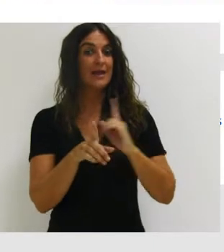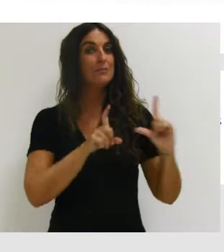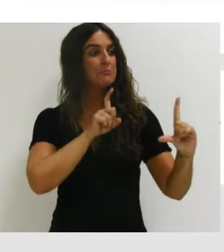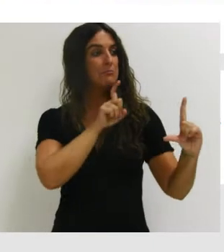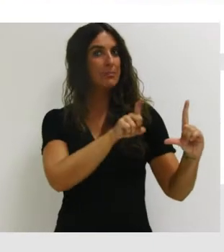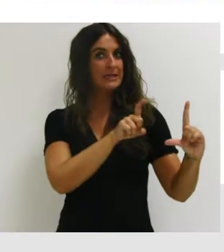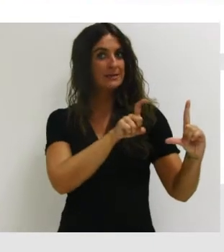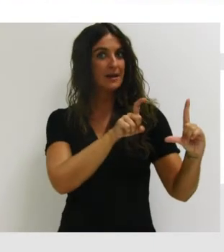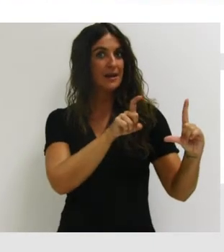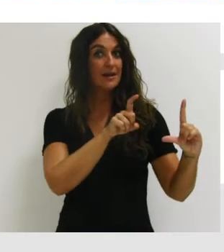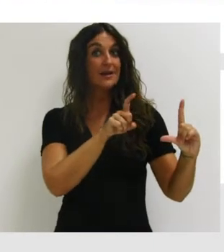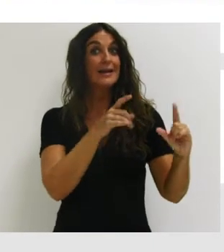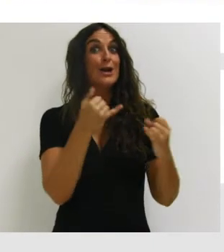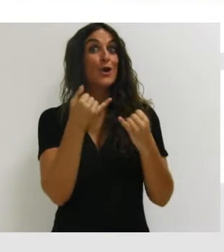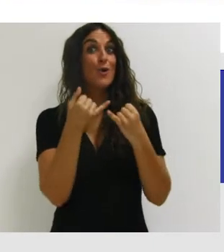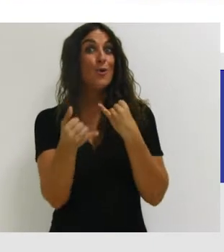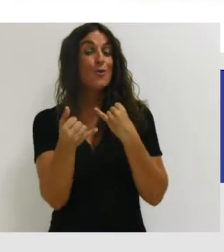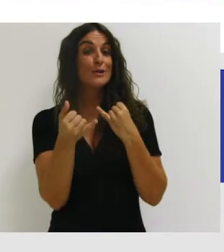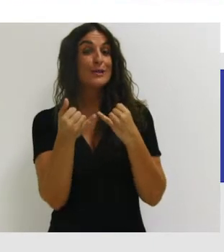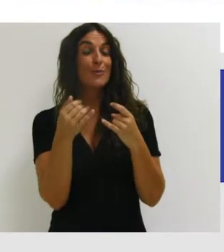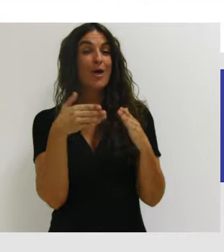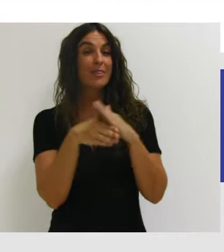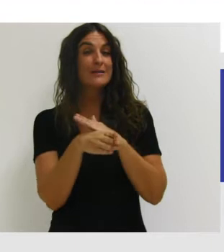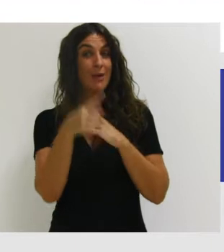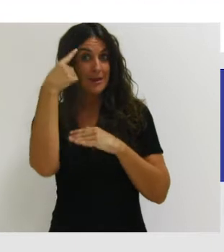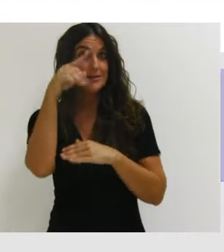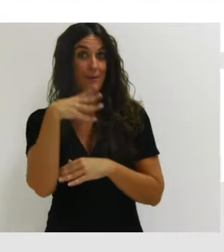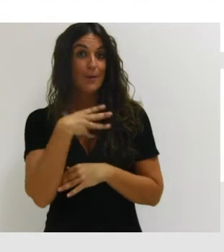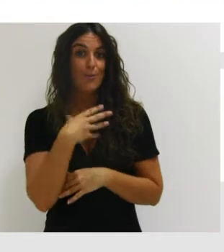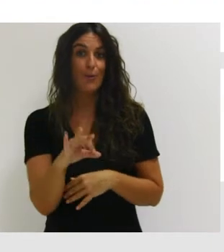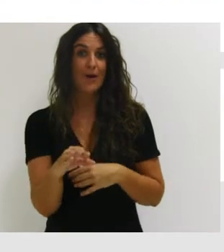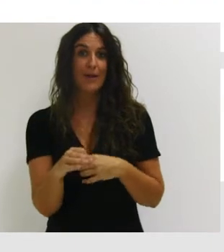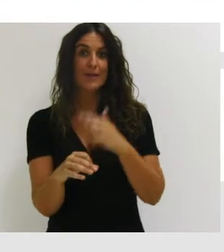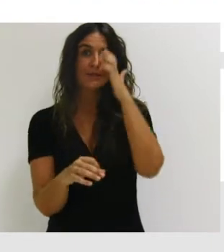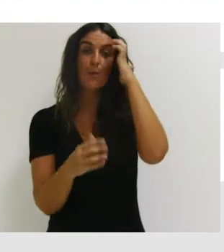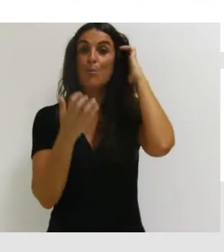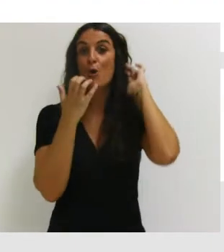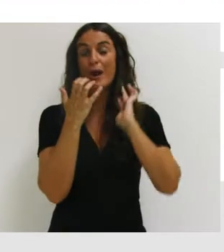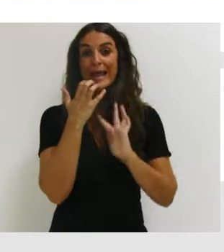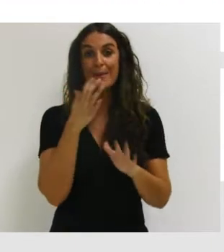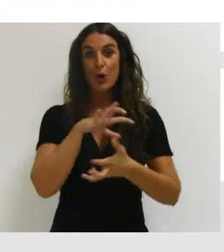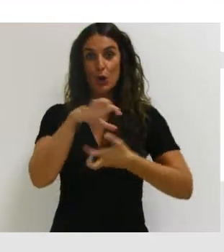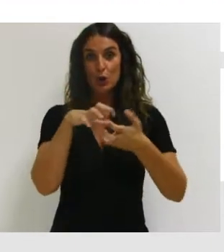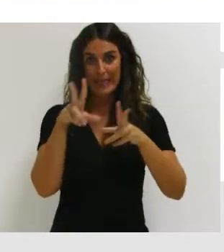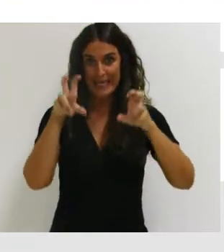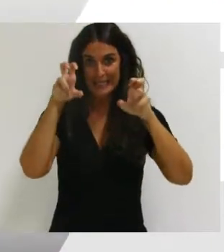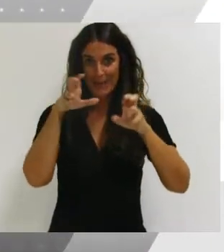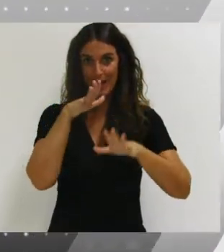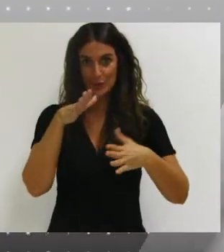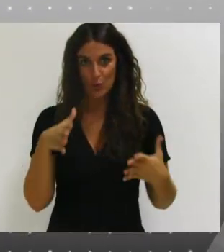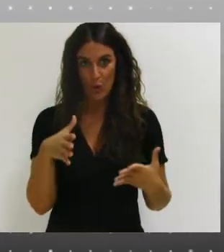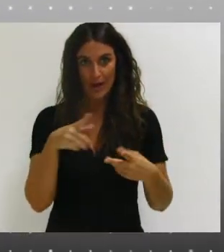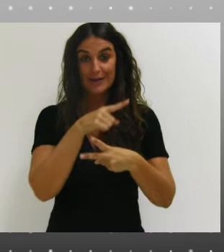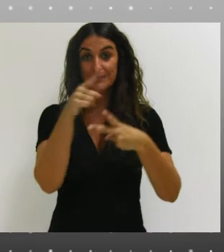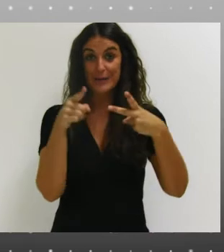sección para saber lo último sobre accesibilidad. Por ejemplo, noticias de temas actuales.